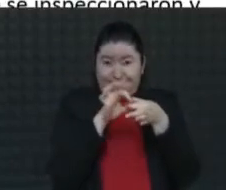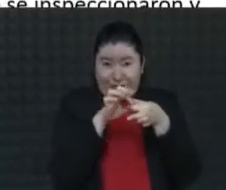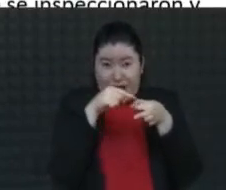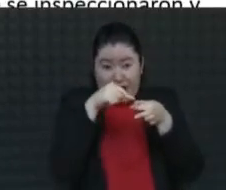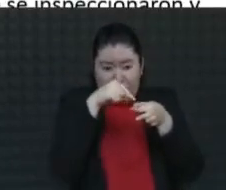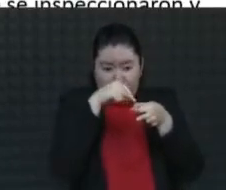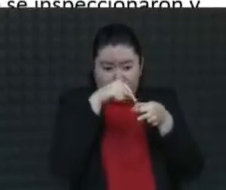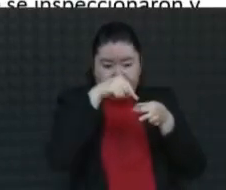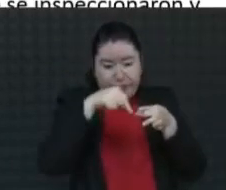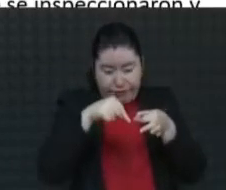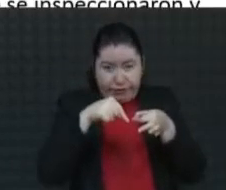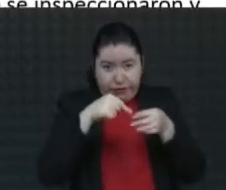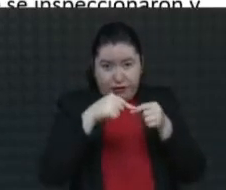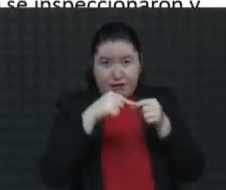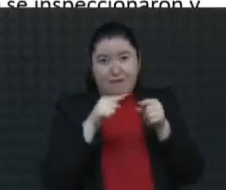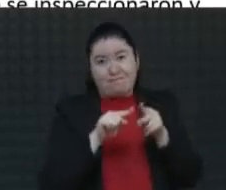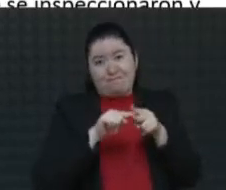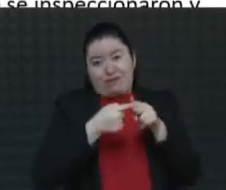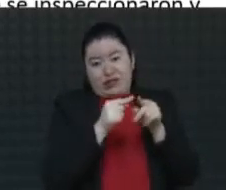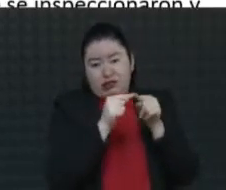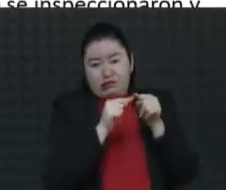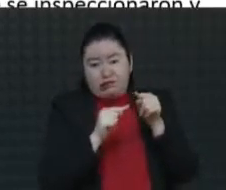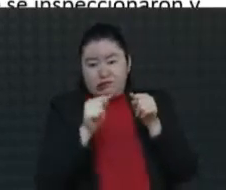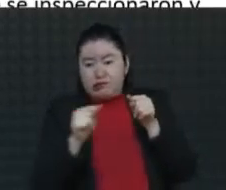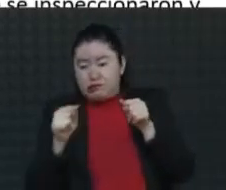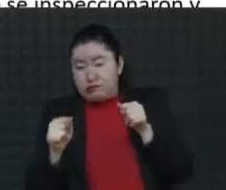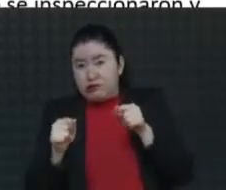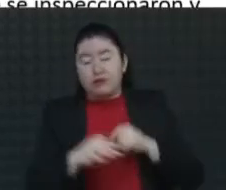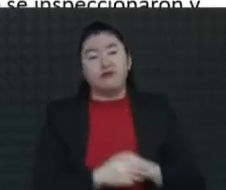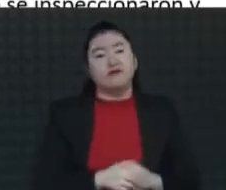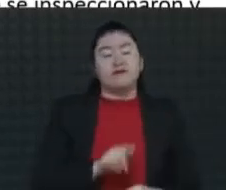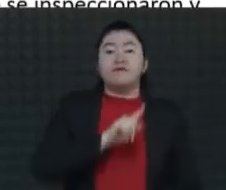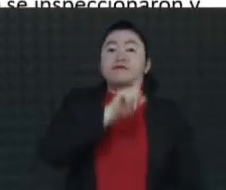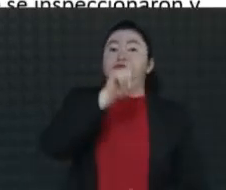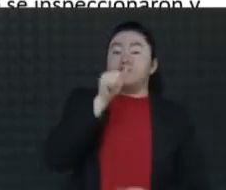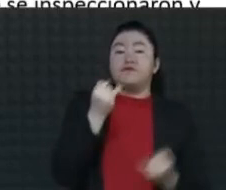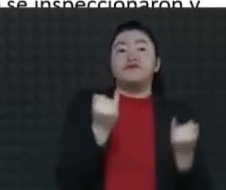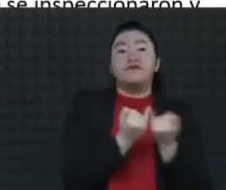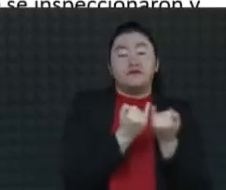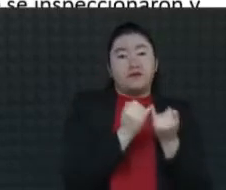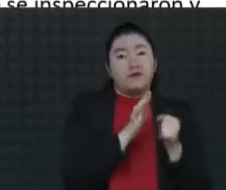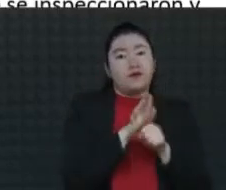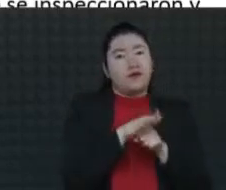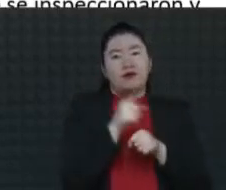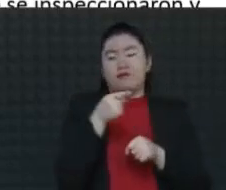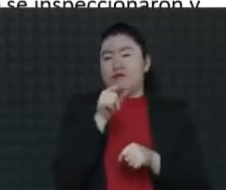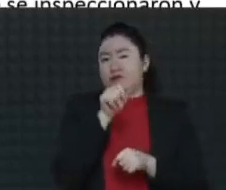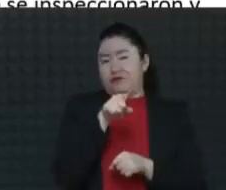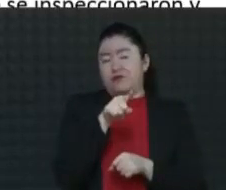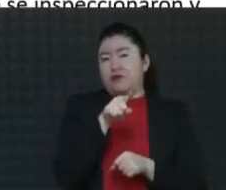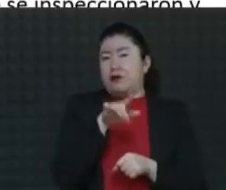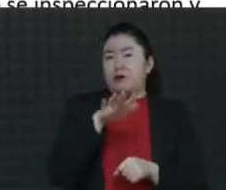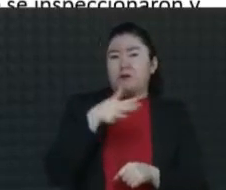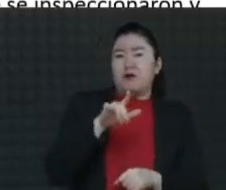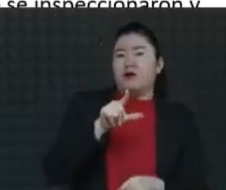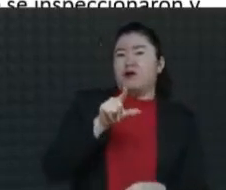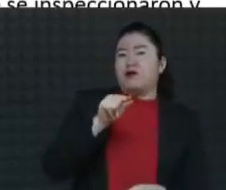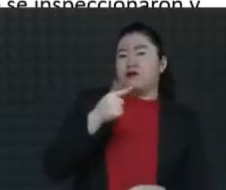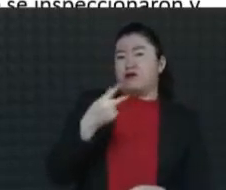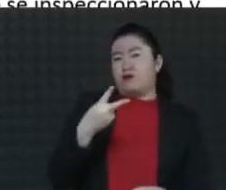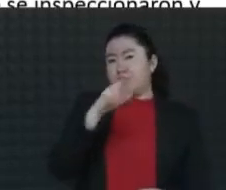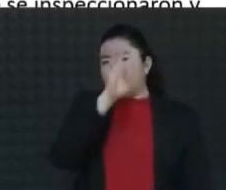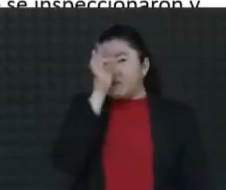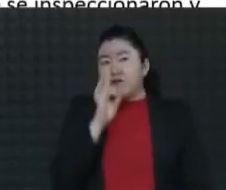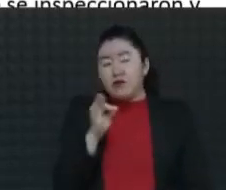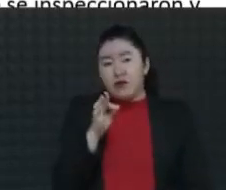de la viga T6 y el alma. Se identificó una grieta de fatiga correspondiente a aproximadamente el 72%